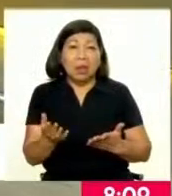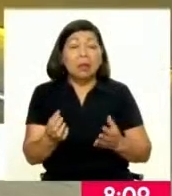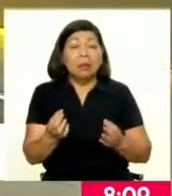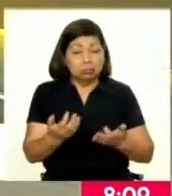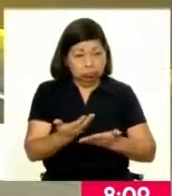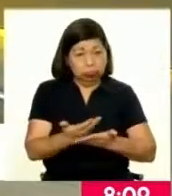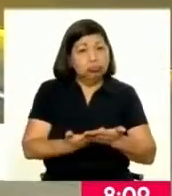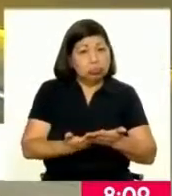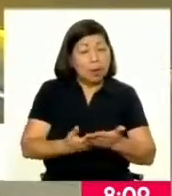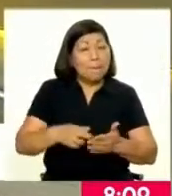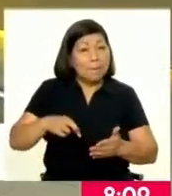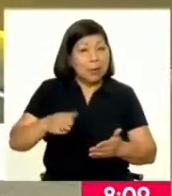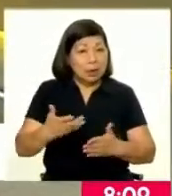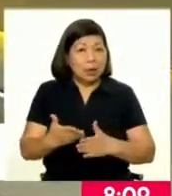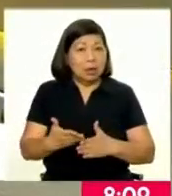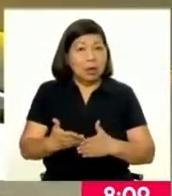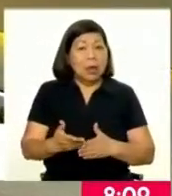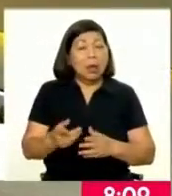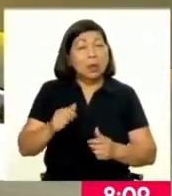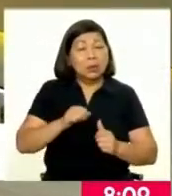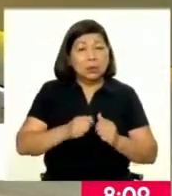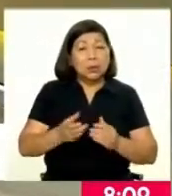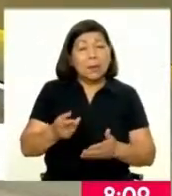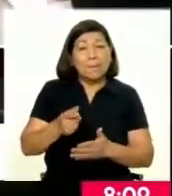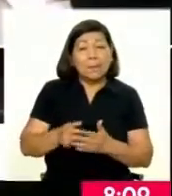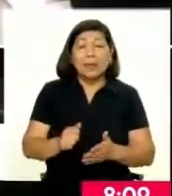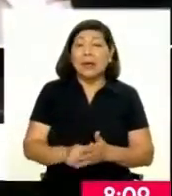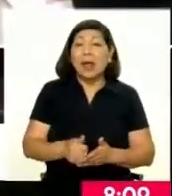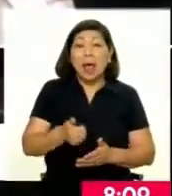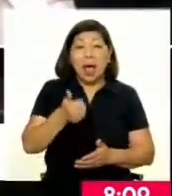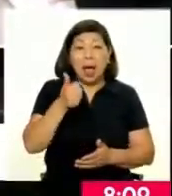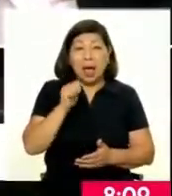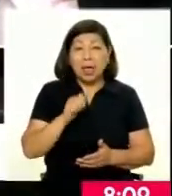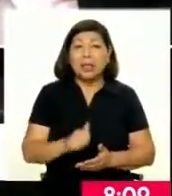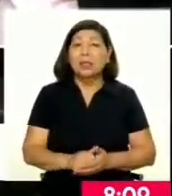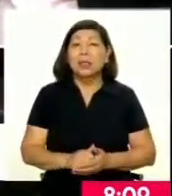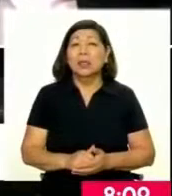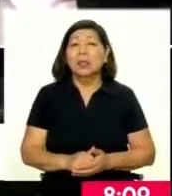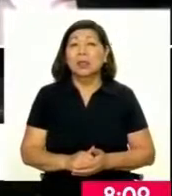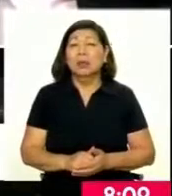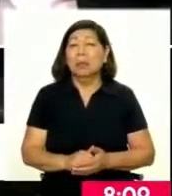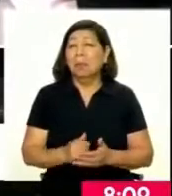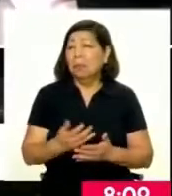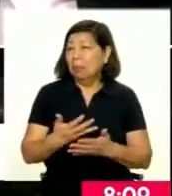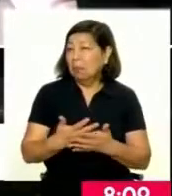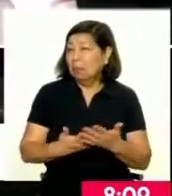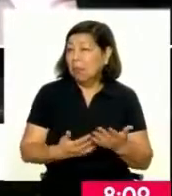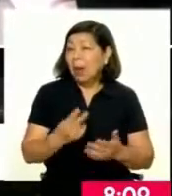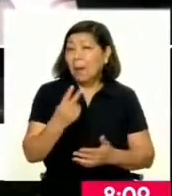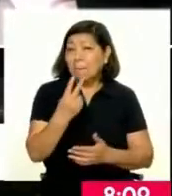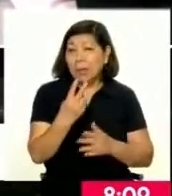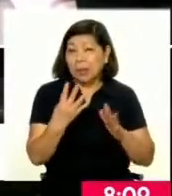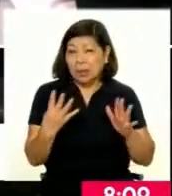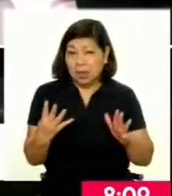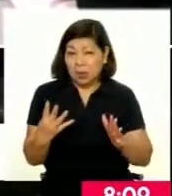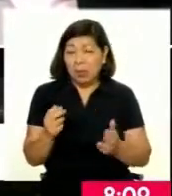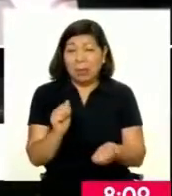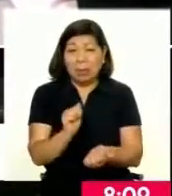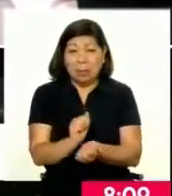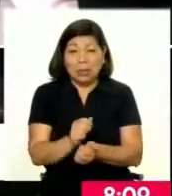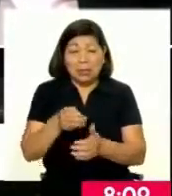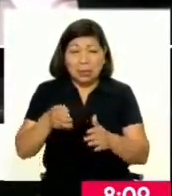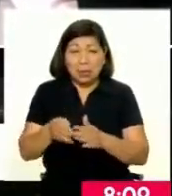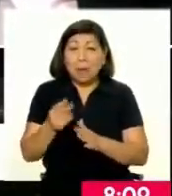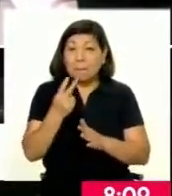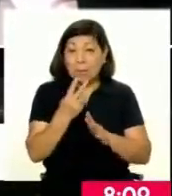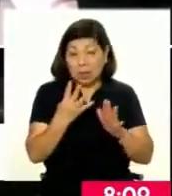legal, penal y defensa de víctimas. El día de ayer, ¿no?, se han registrado 29 detenciones. De